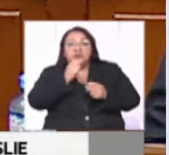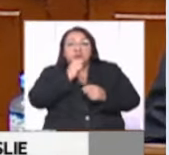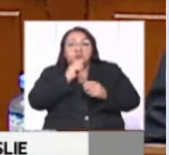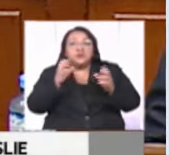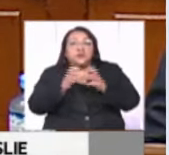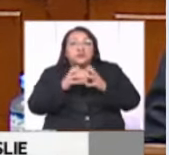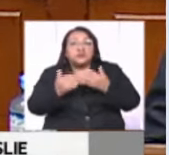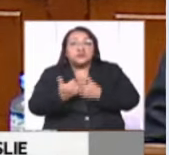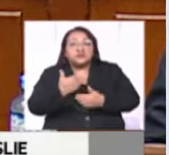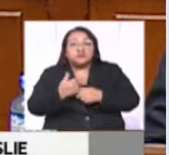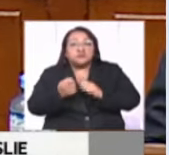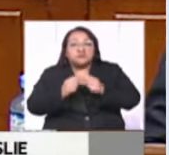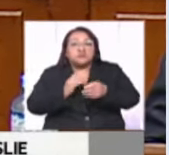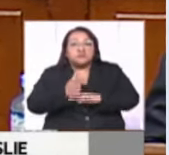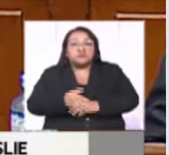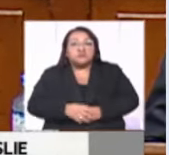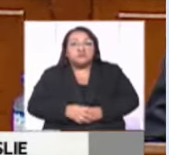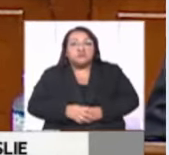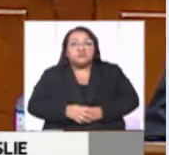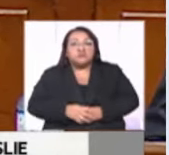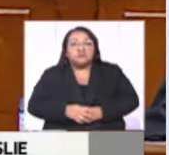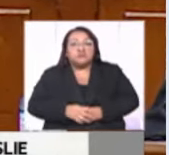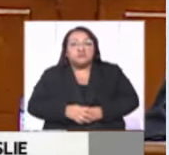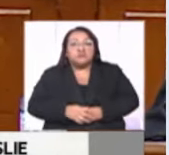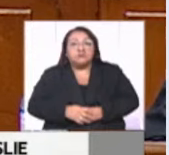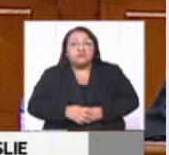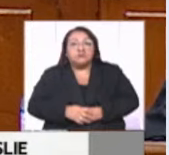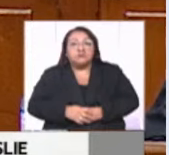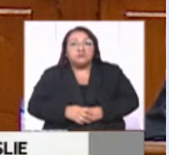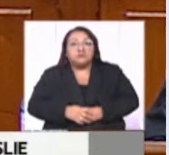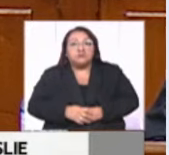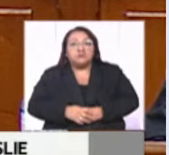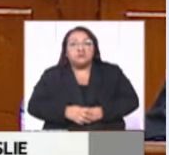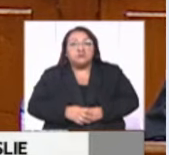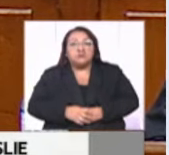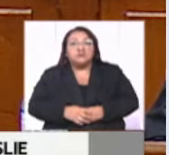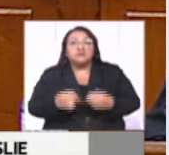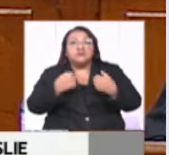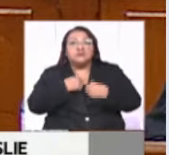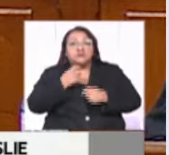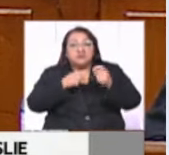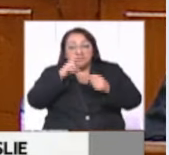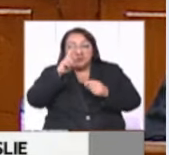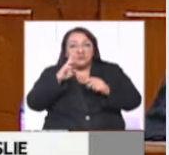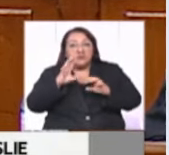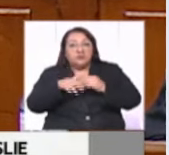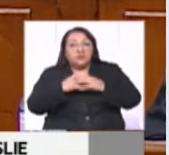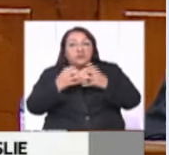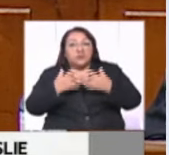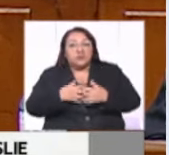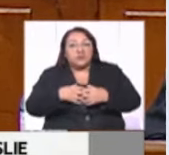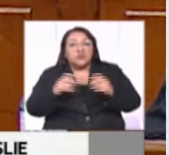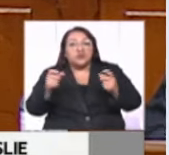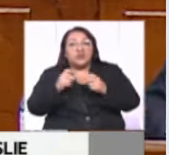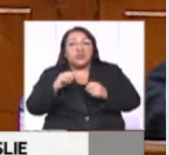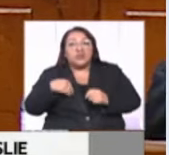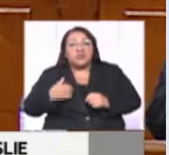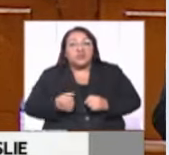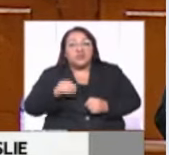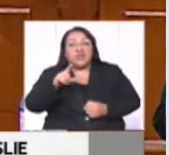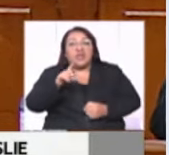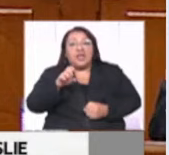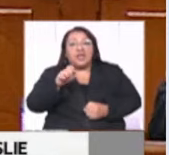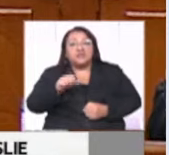las entradas a Machu Picchu representa a los peruanos o a la empresa. Colegas, la señora